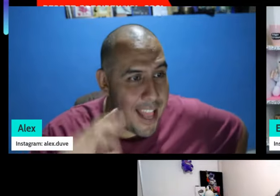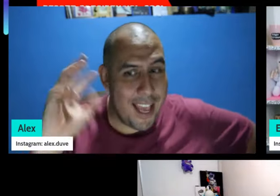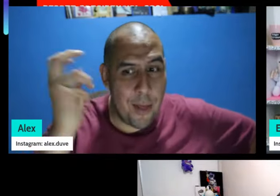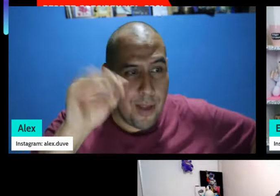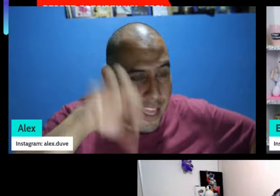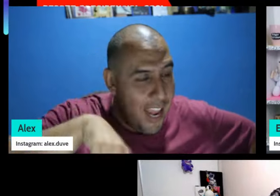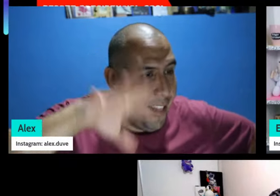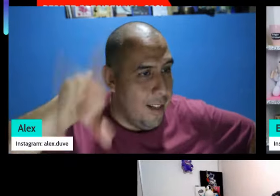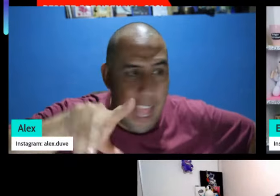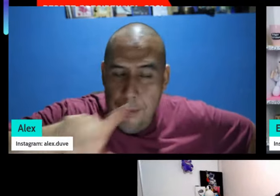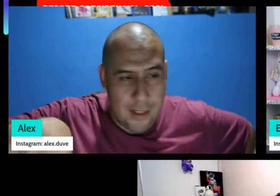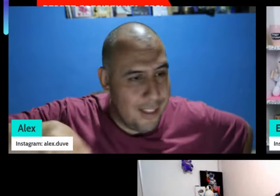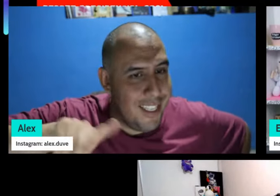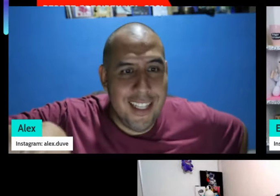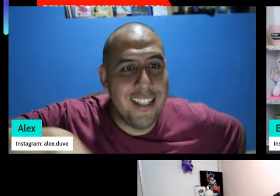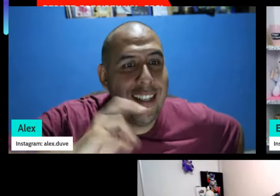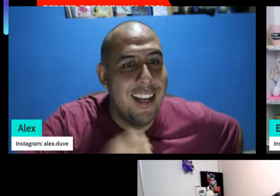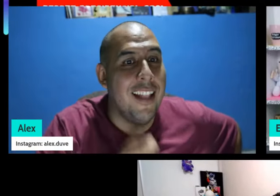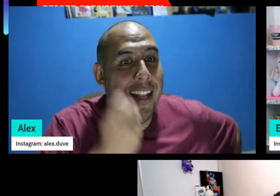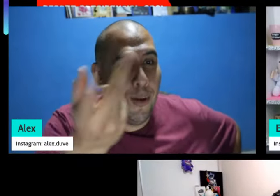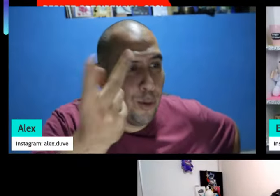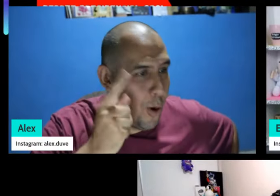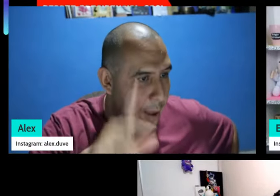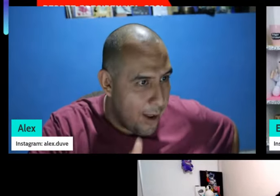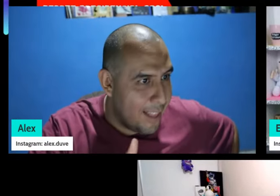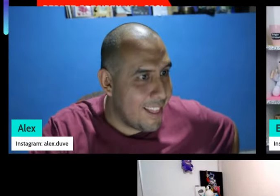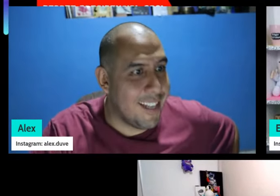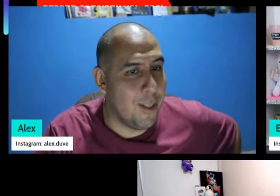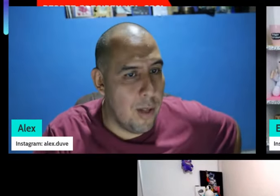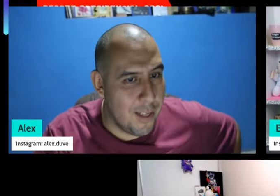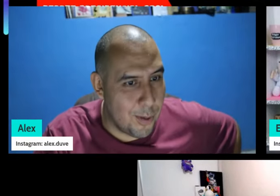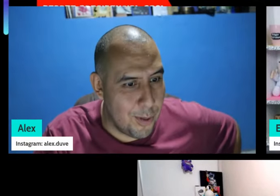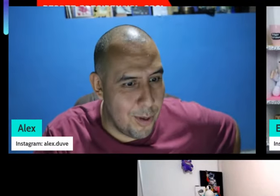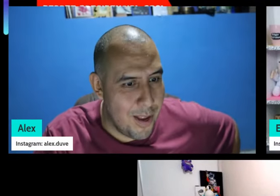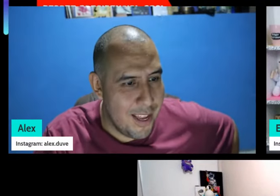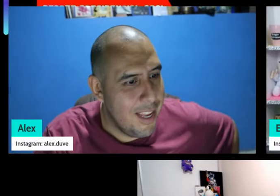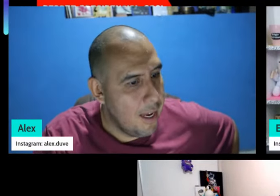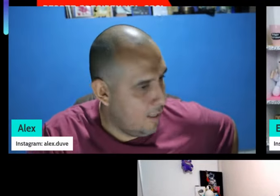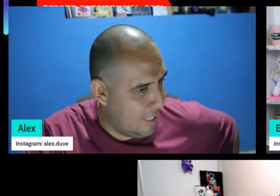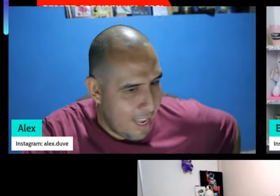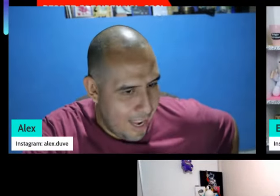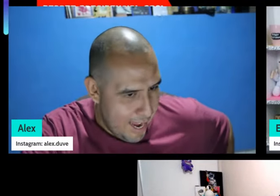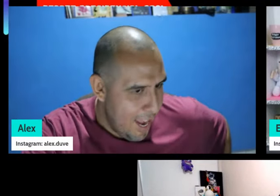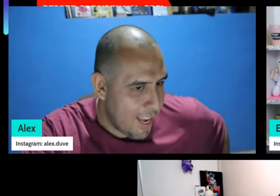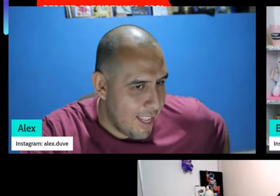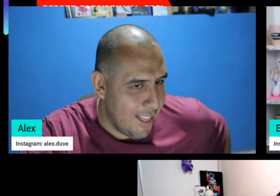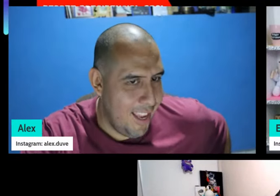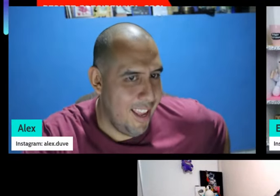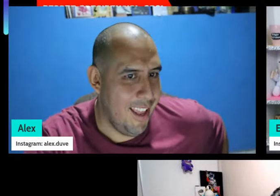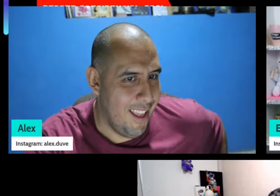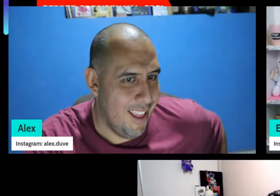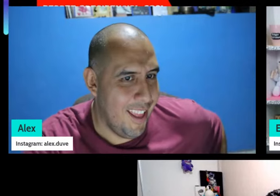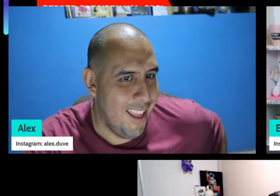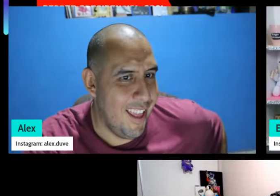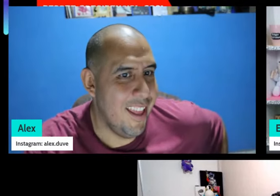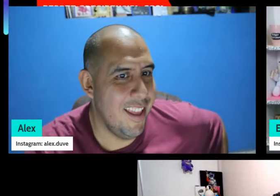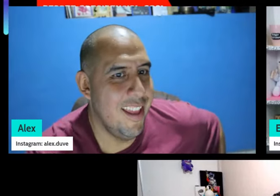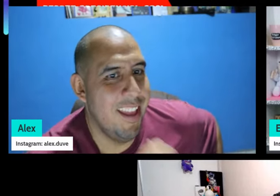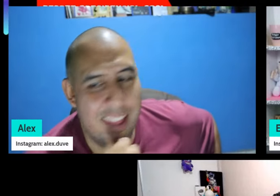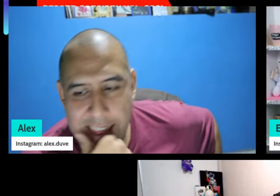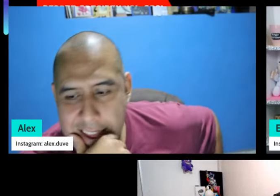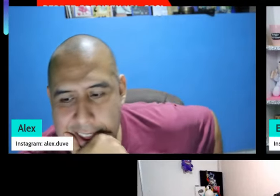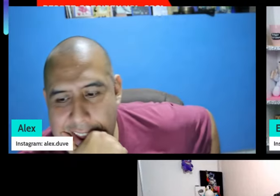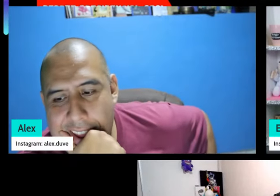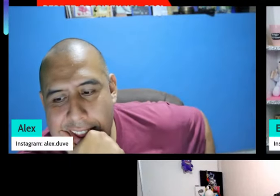hubiera llegado y él sin necesidad traductor adelantarse todo el discurso se gana la gente claro porque hay